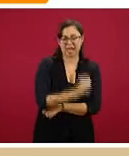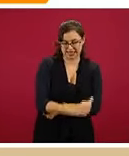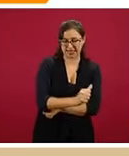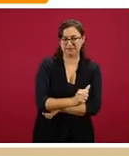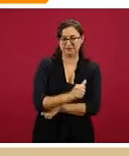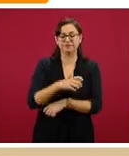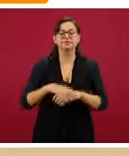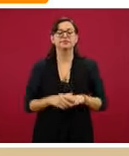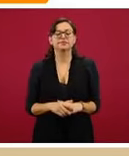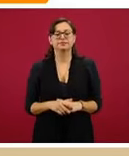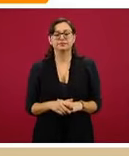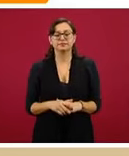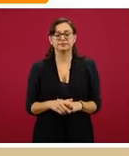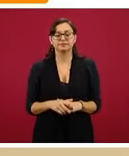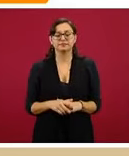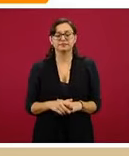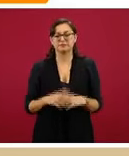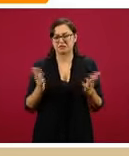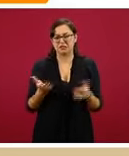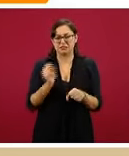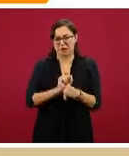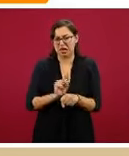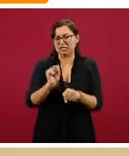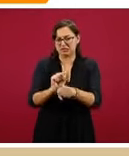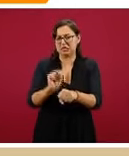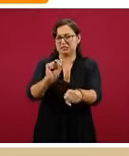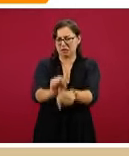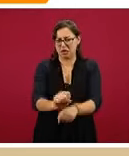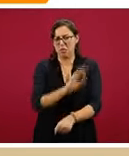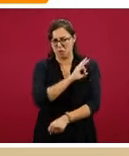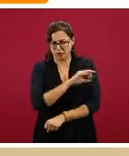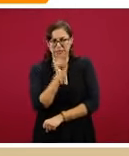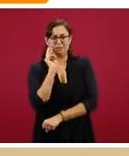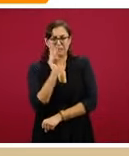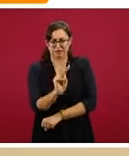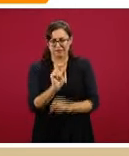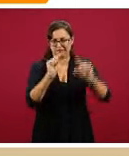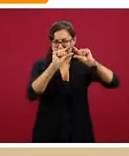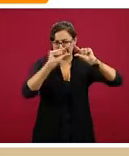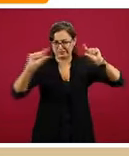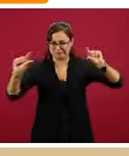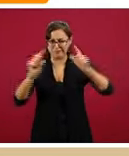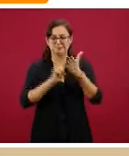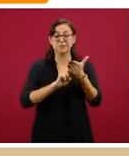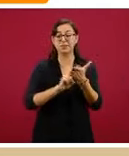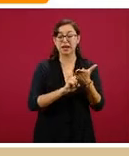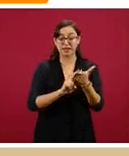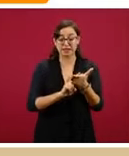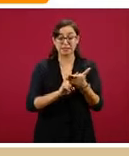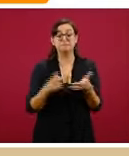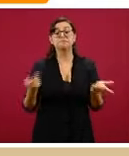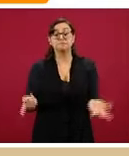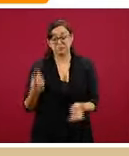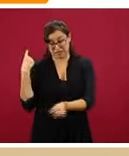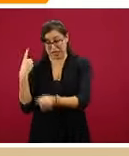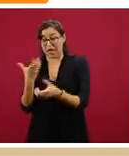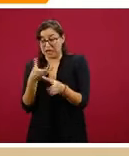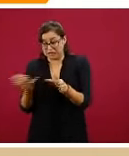en las cuales iniciaron con sus signos y síntomas de enfermedad. Así también para el día de hoy,